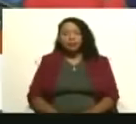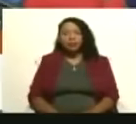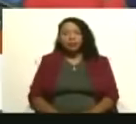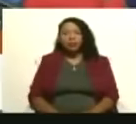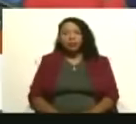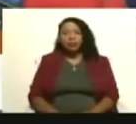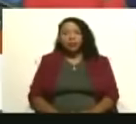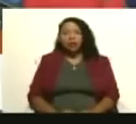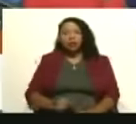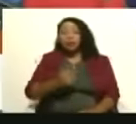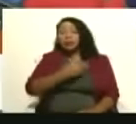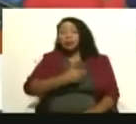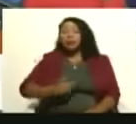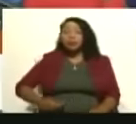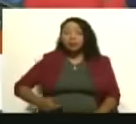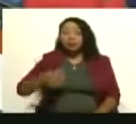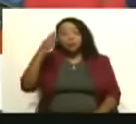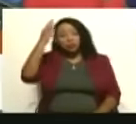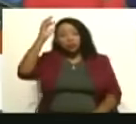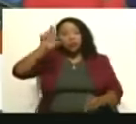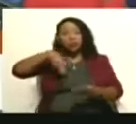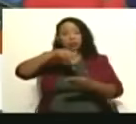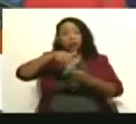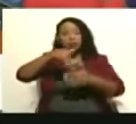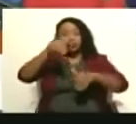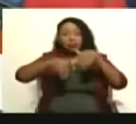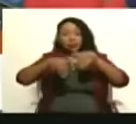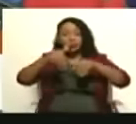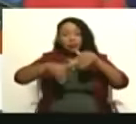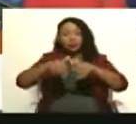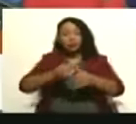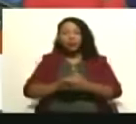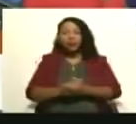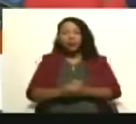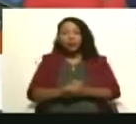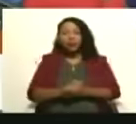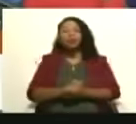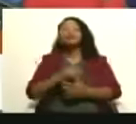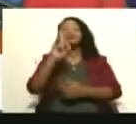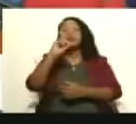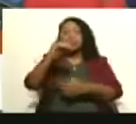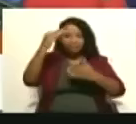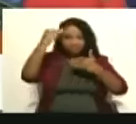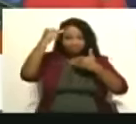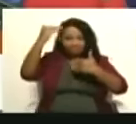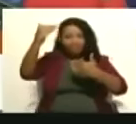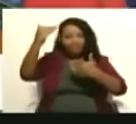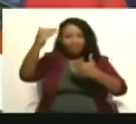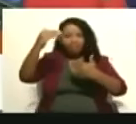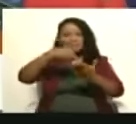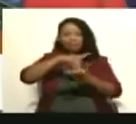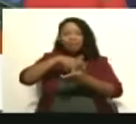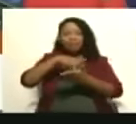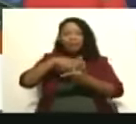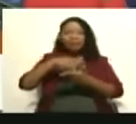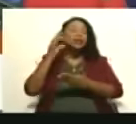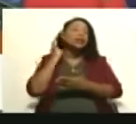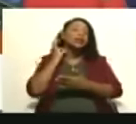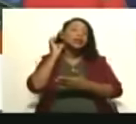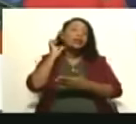Electoral y presidente del Consejo Nacional Electoral, saludo también a la presencia del doctor Tarek William